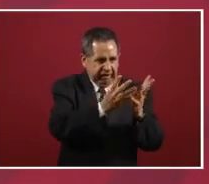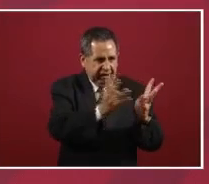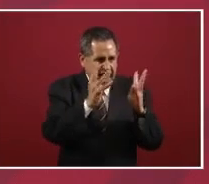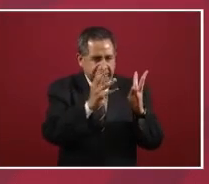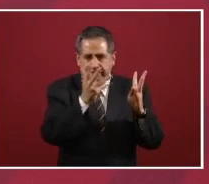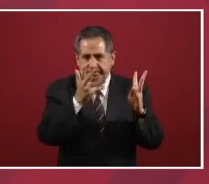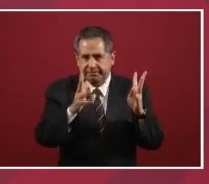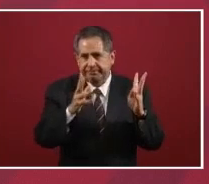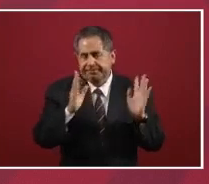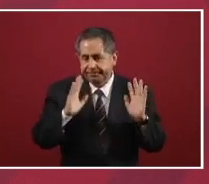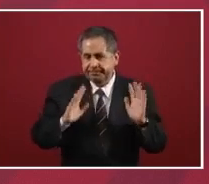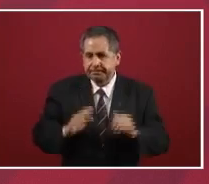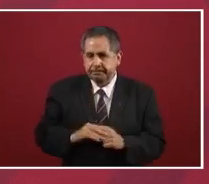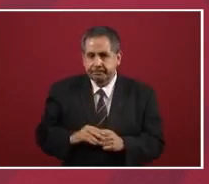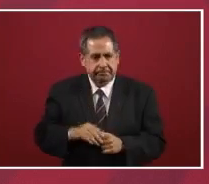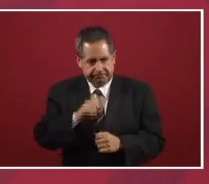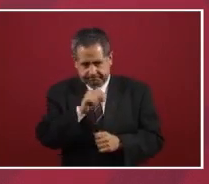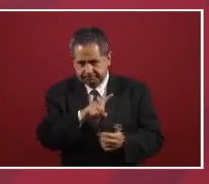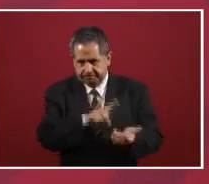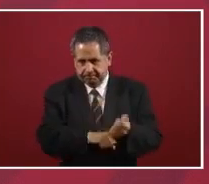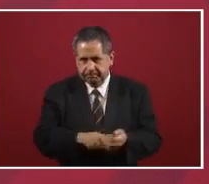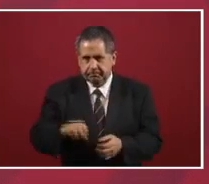desde luego Slim,